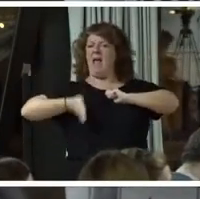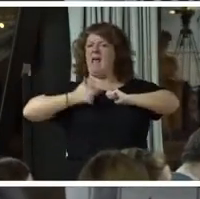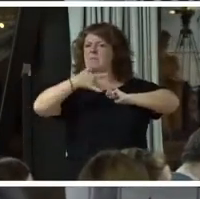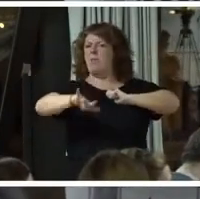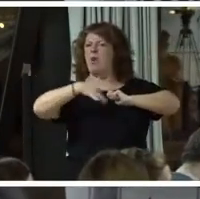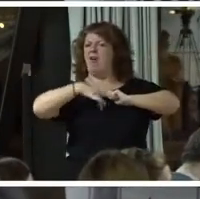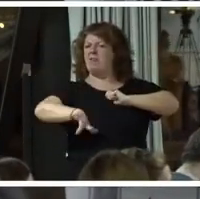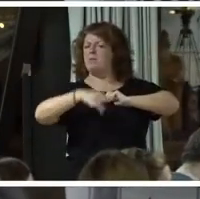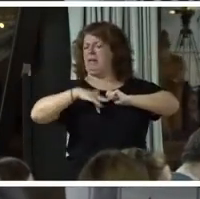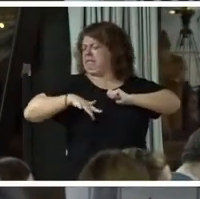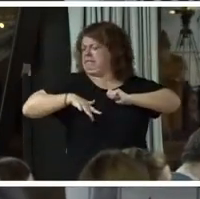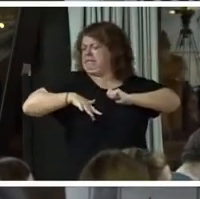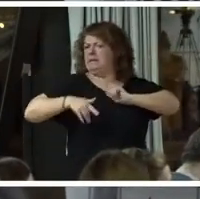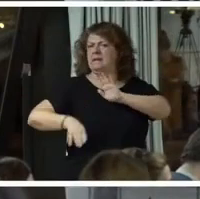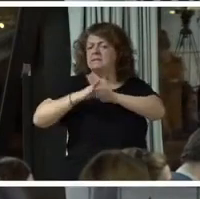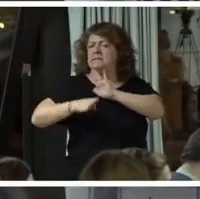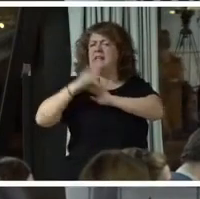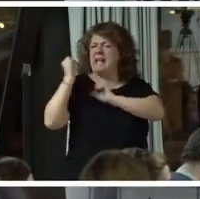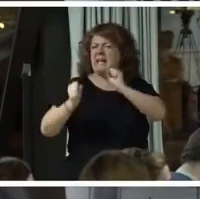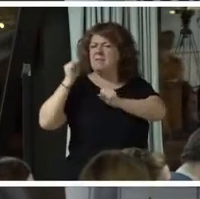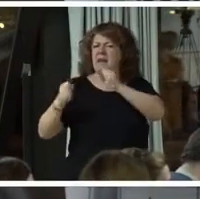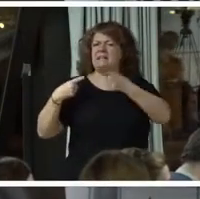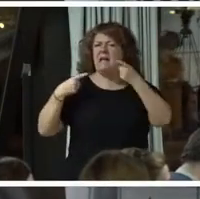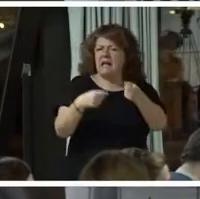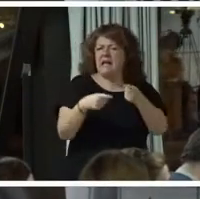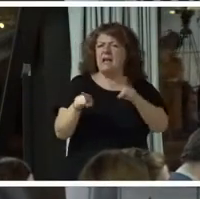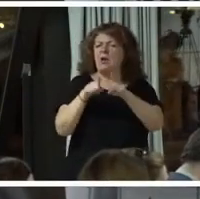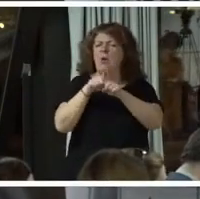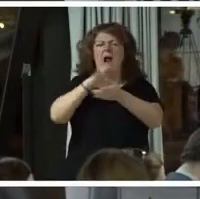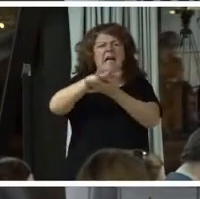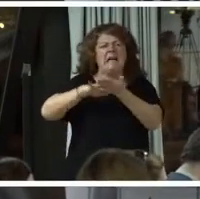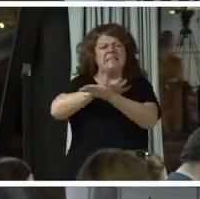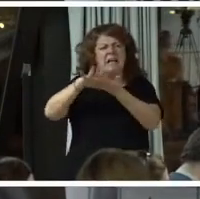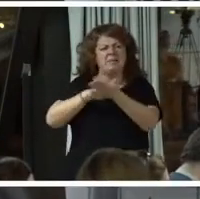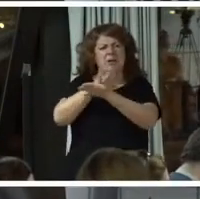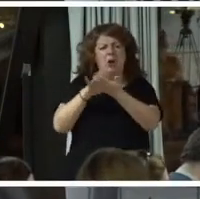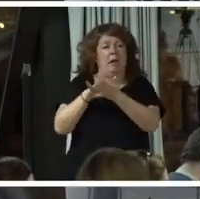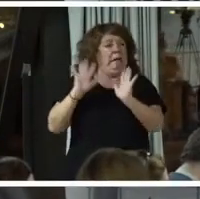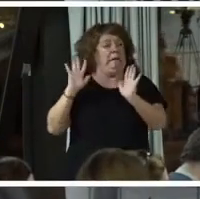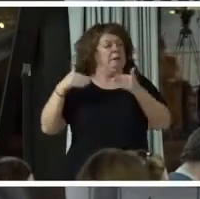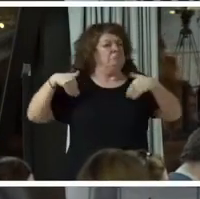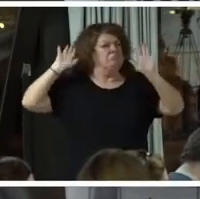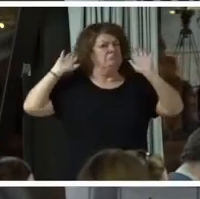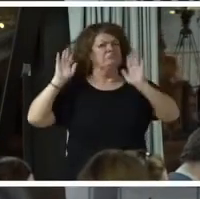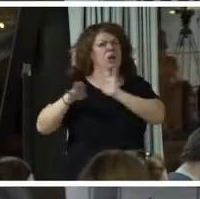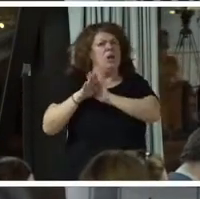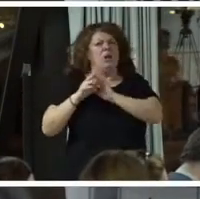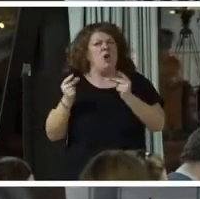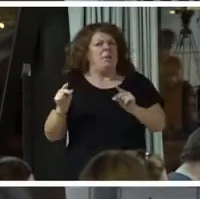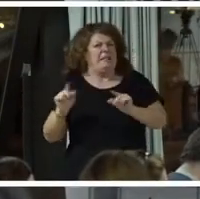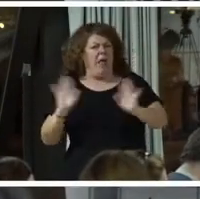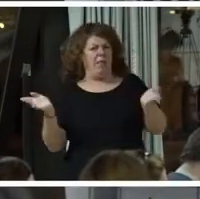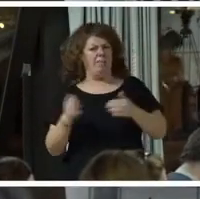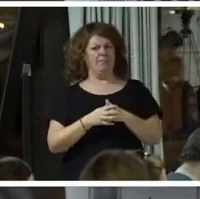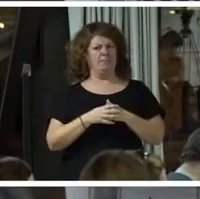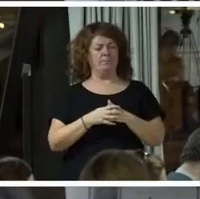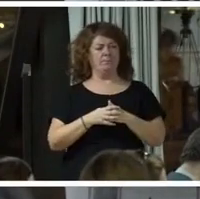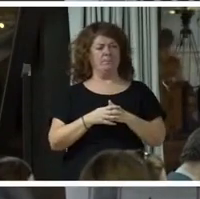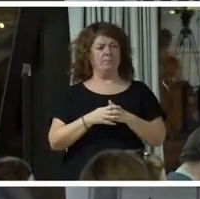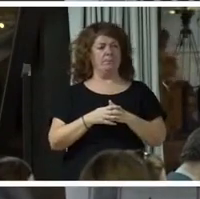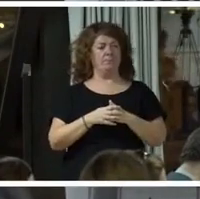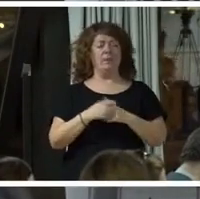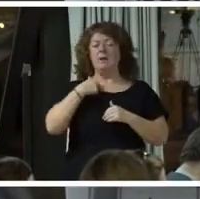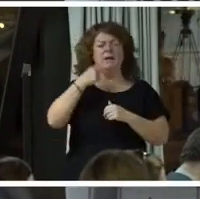que permite que se cometan crímenes de guerra y este intento de Exterminio sin que pase nada Creo que sería